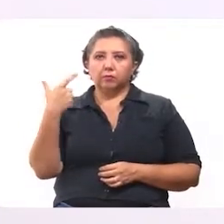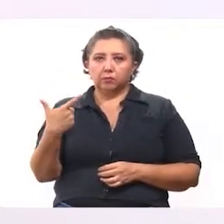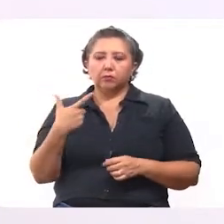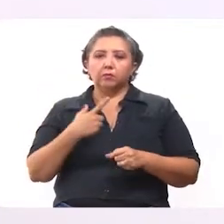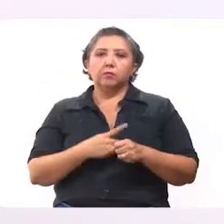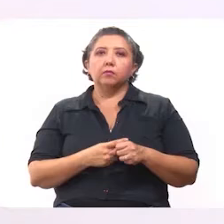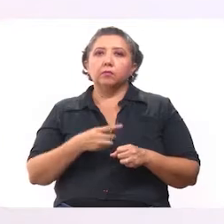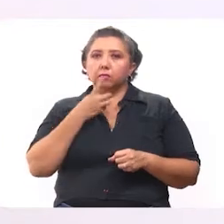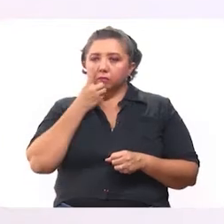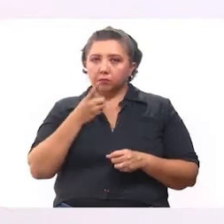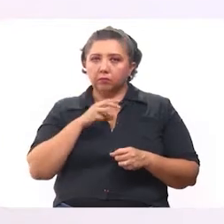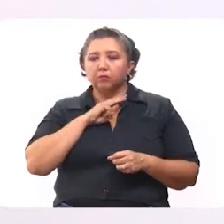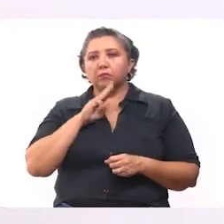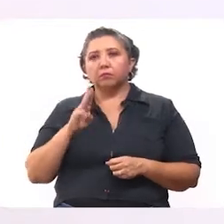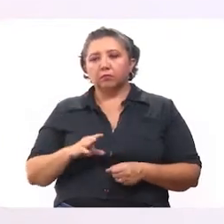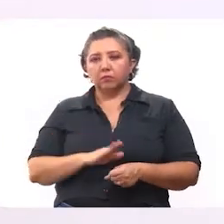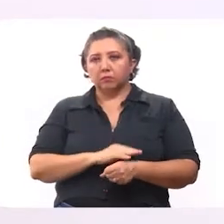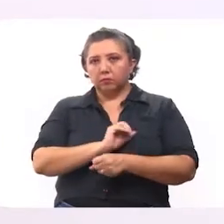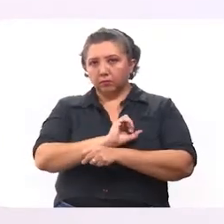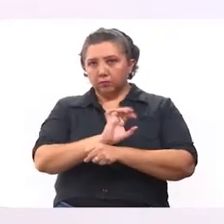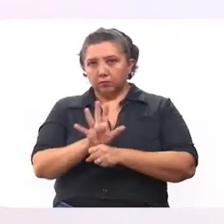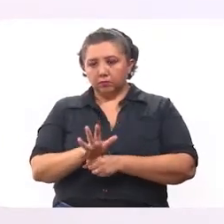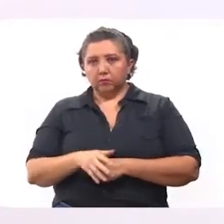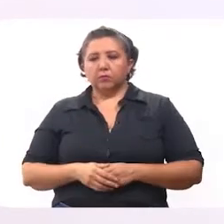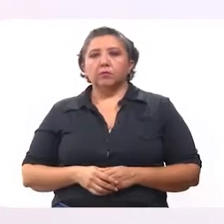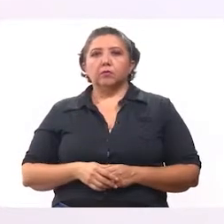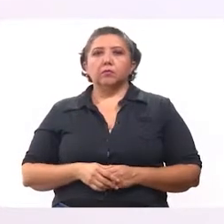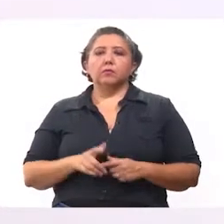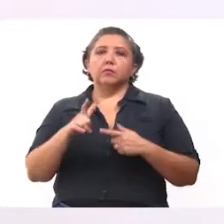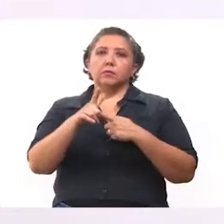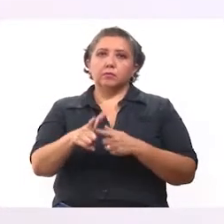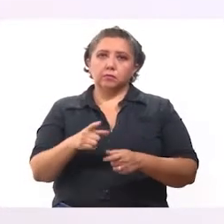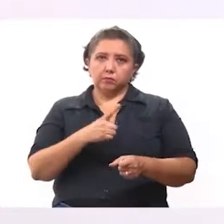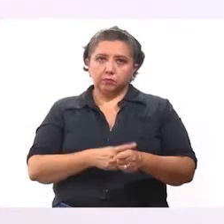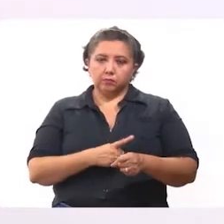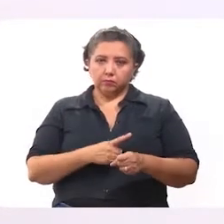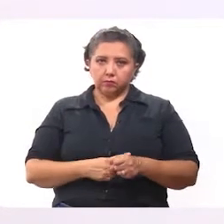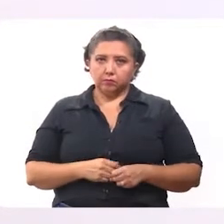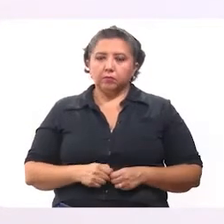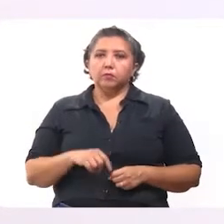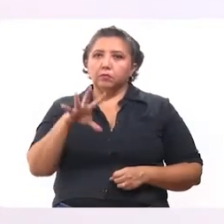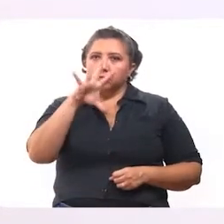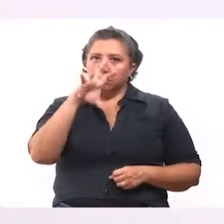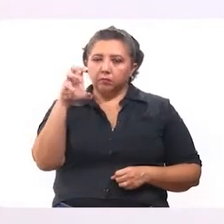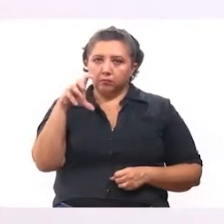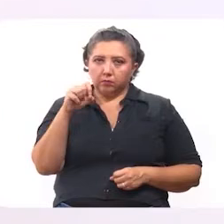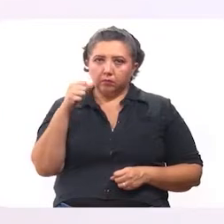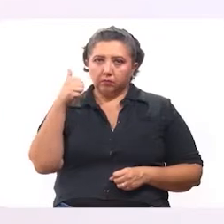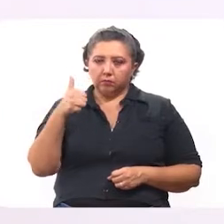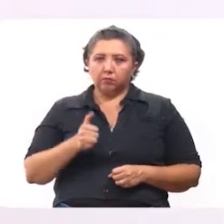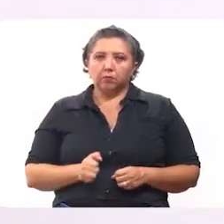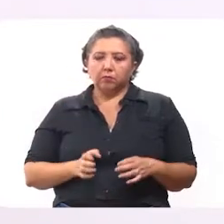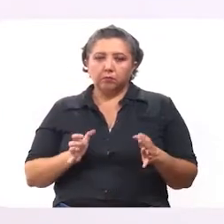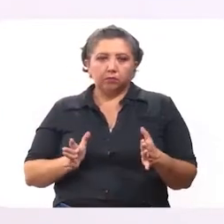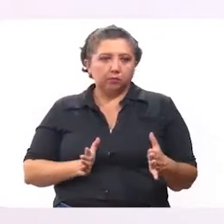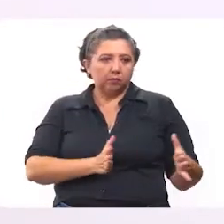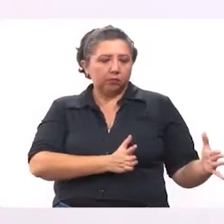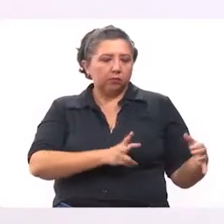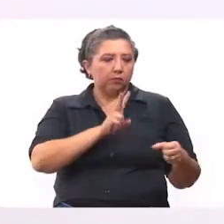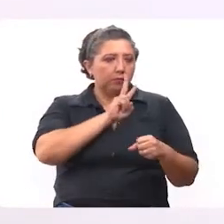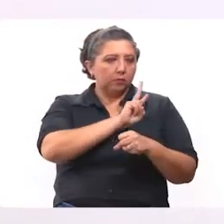6.367 las personas fallecidas a causa del coronavirus. De los casos activos, 526 están